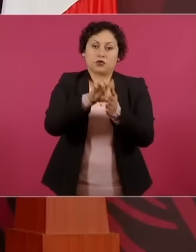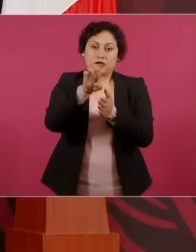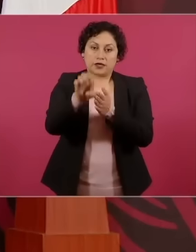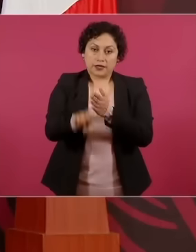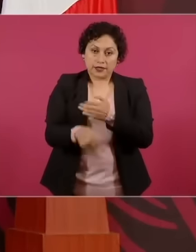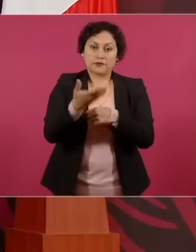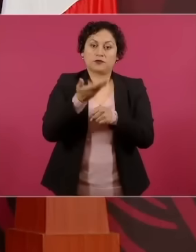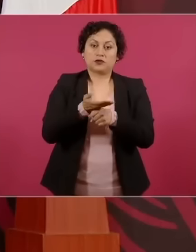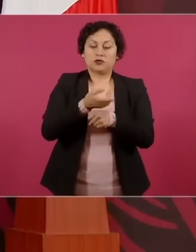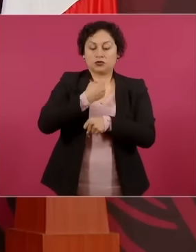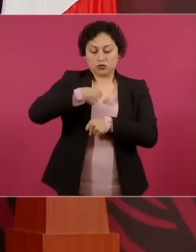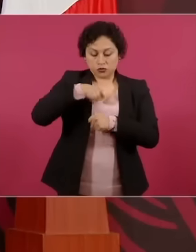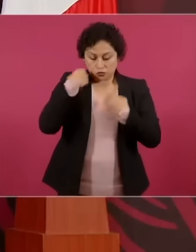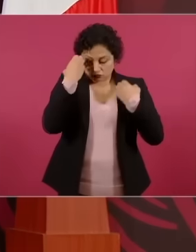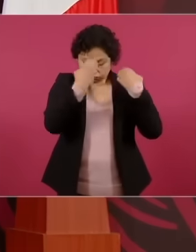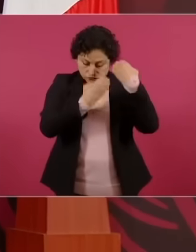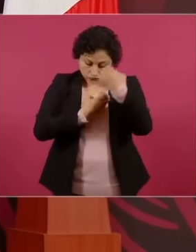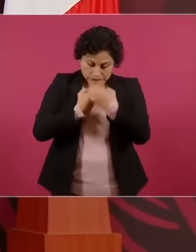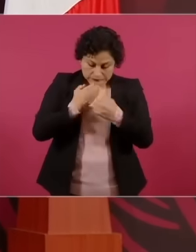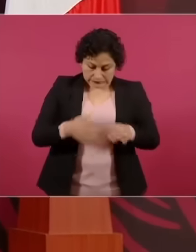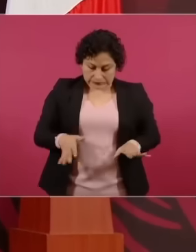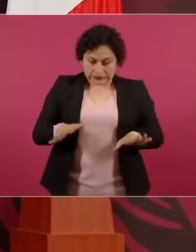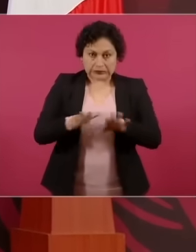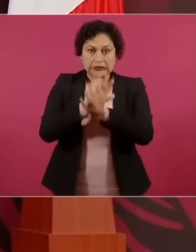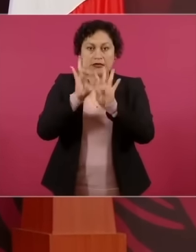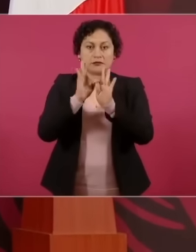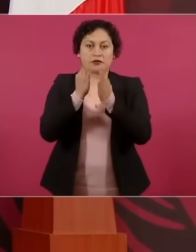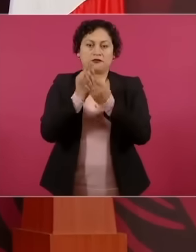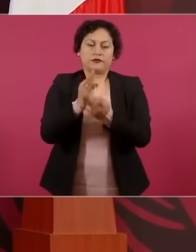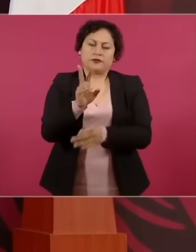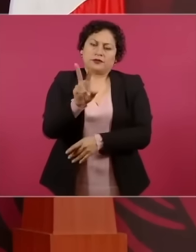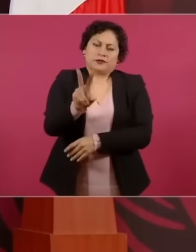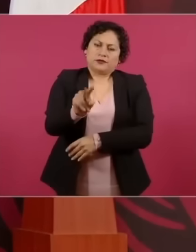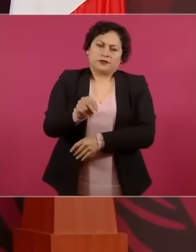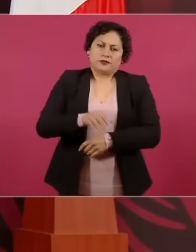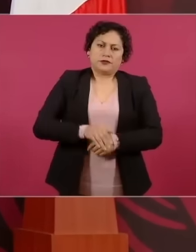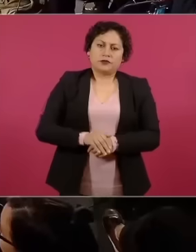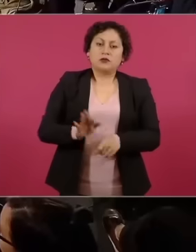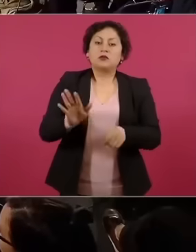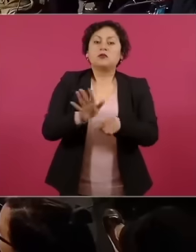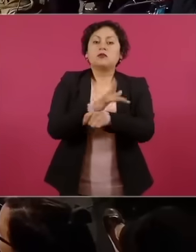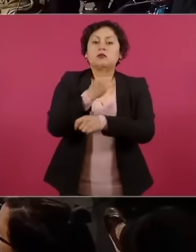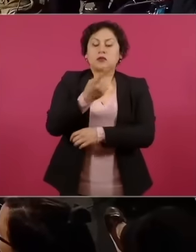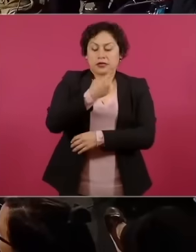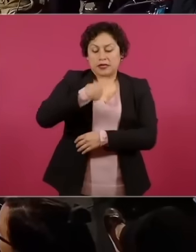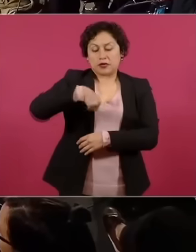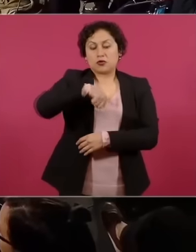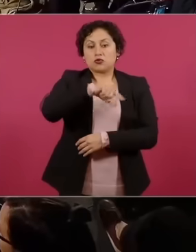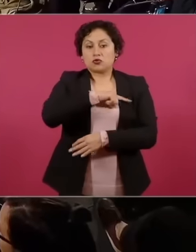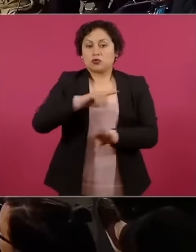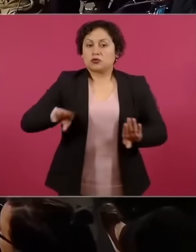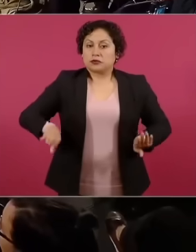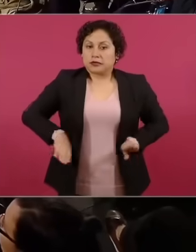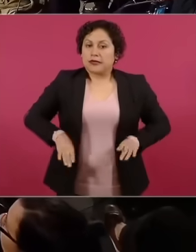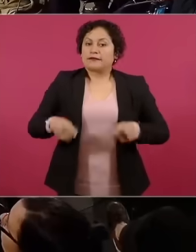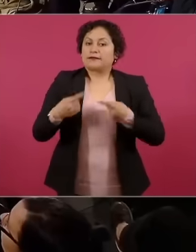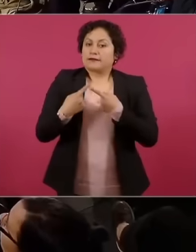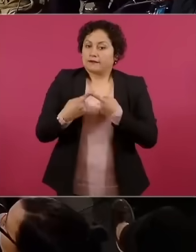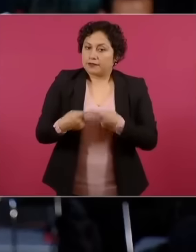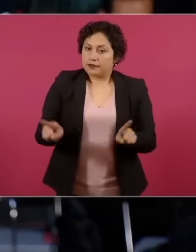cambio de la estrategia, porque nosotros sostenemos y somos diferentes, ¿sí? Y qué bueno que sea